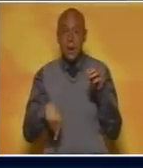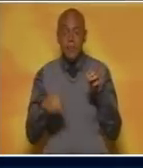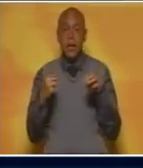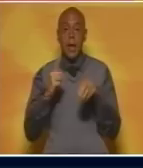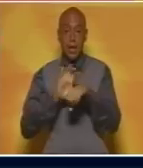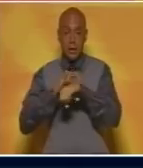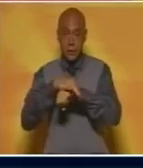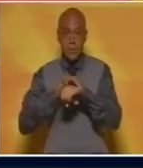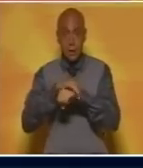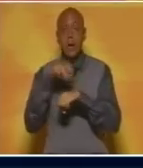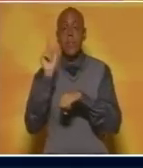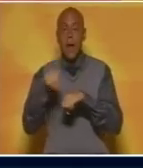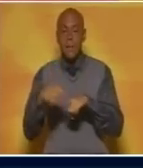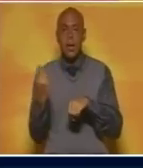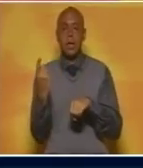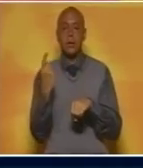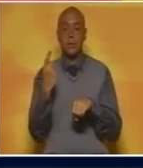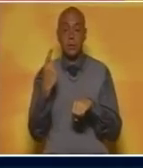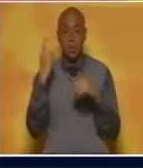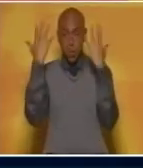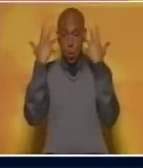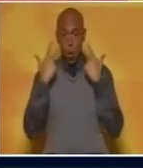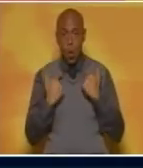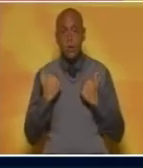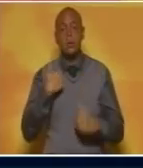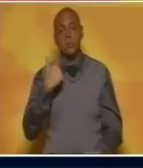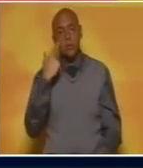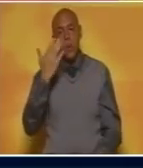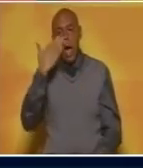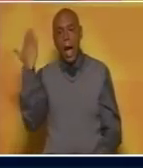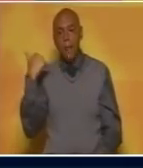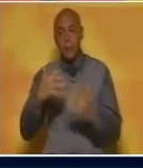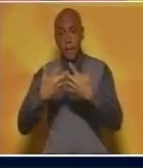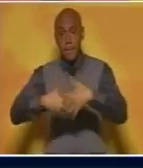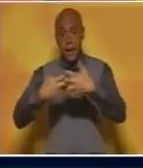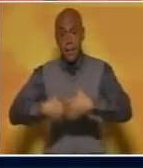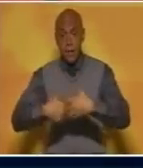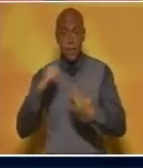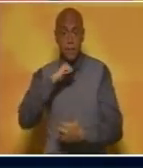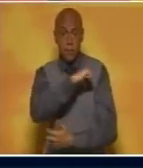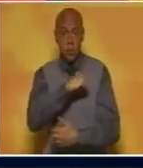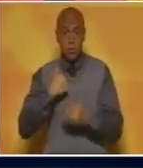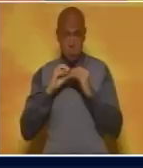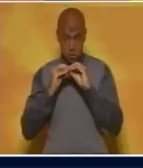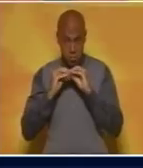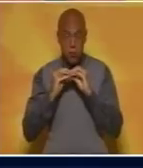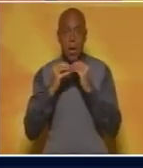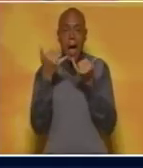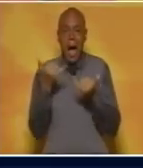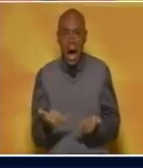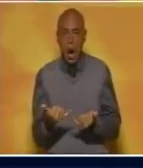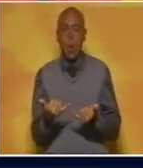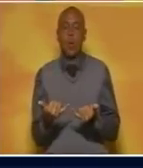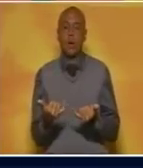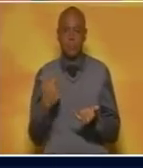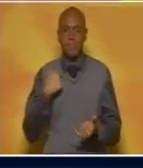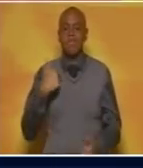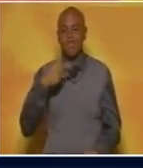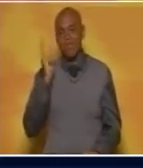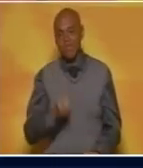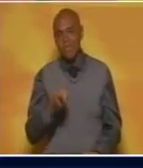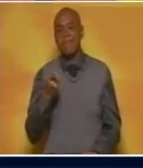Zoológico. Es un trabajo que antes se hacía con transnacionales y empresas privadas. Ahorita tengo que reconocer